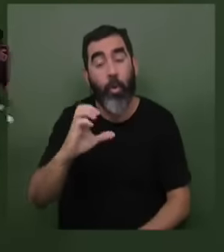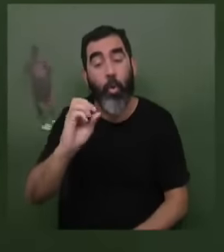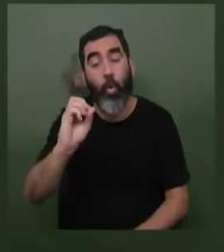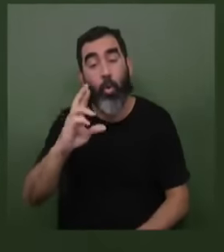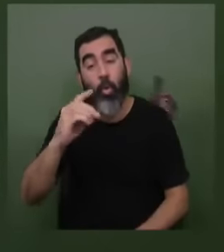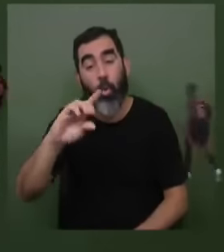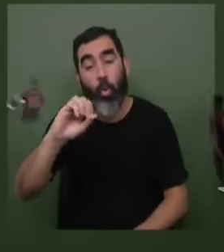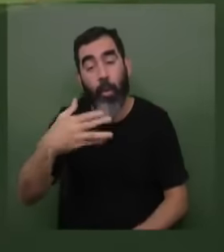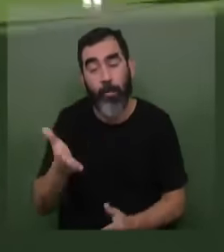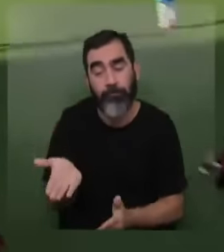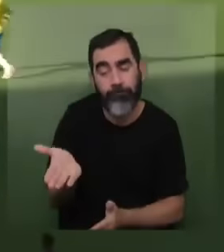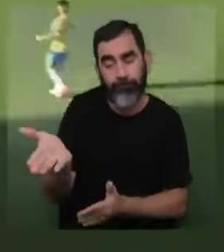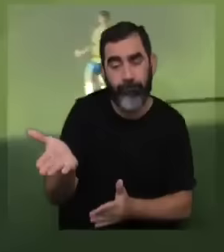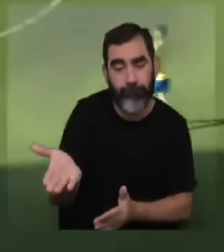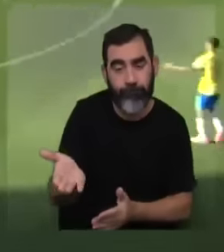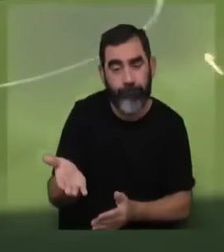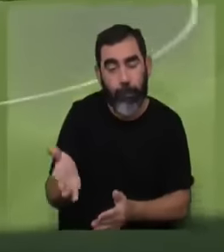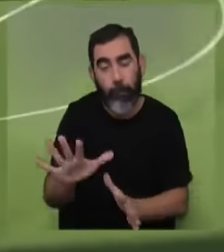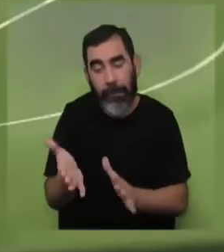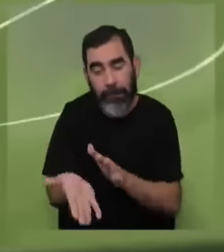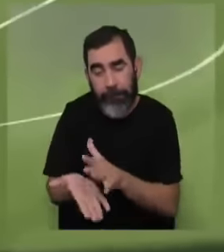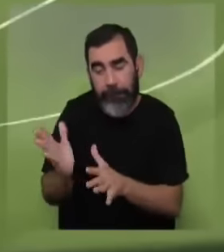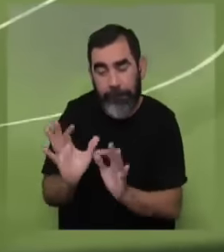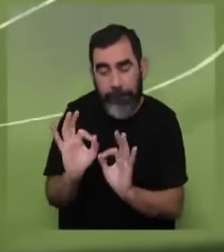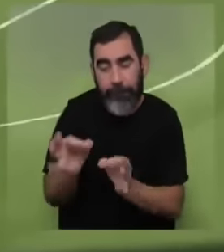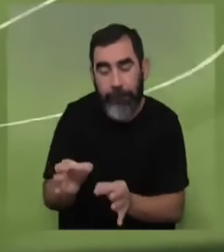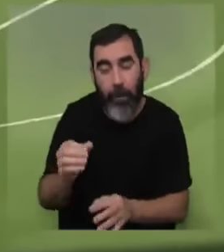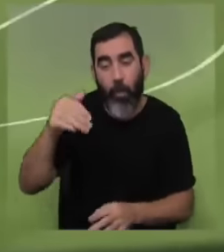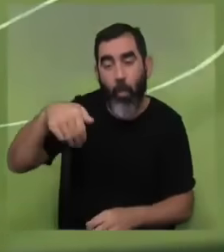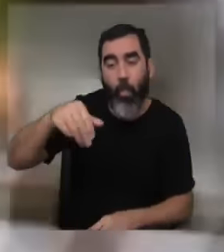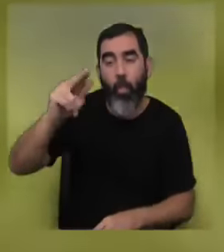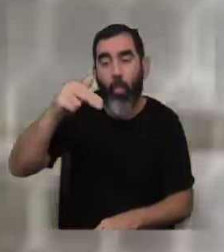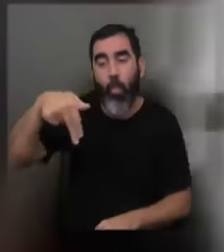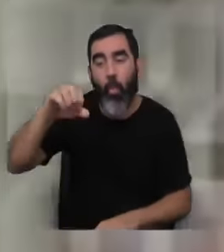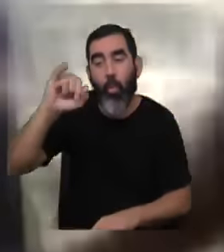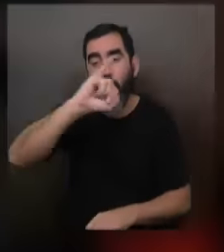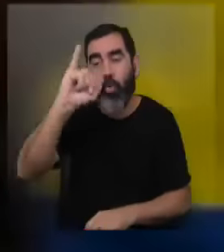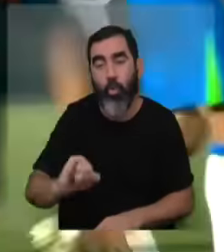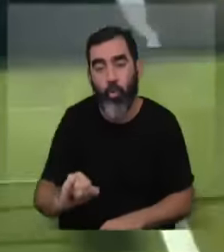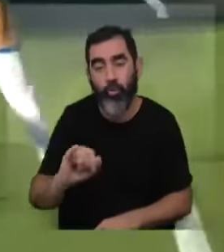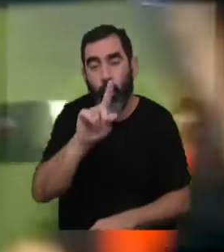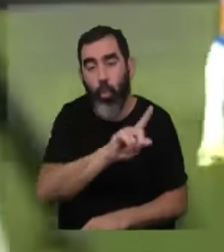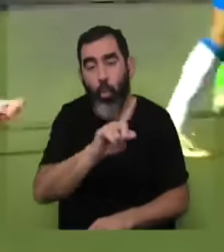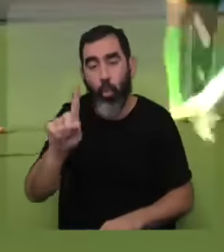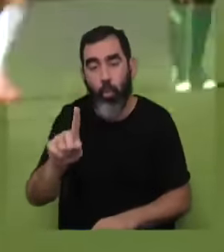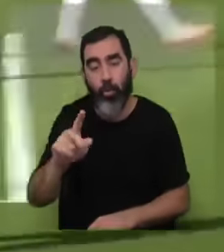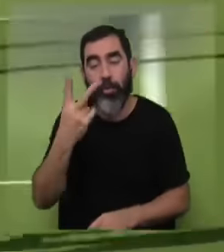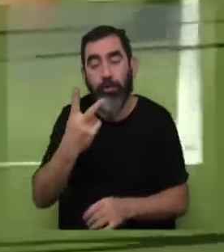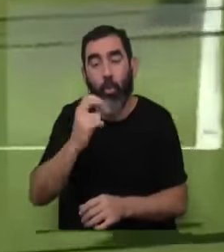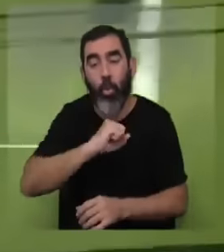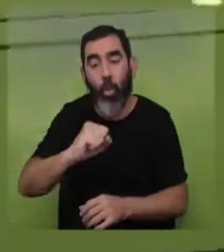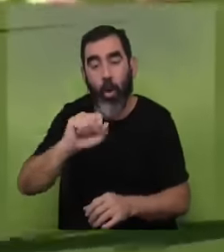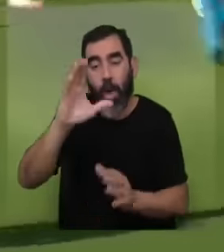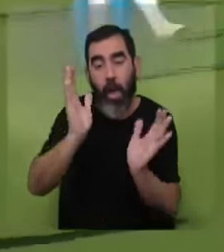extiende entre tres parecía que la pelota no llegaba para Muñoz pero Muñoz Define de Gran manera su segundo gol de esta copa